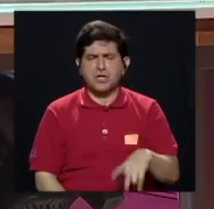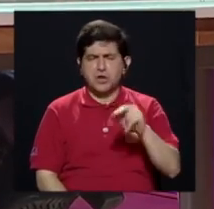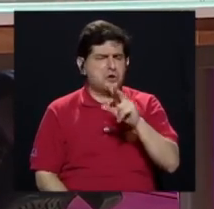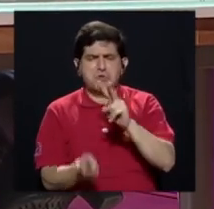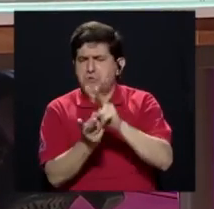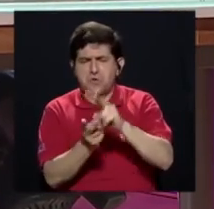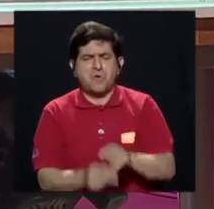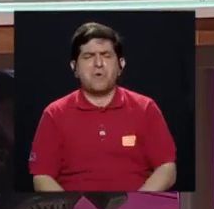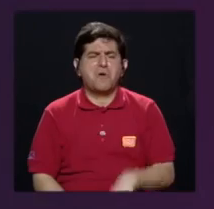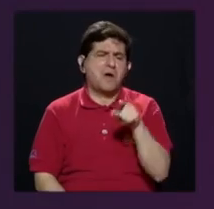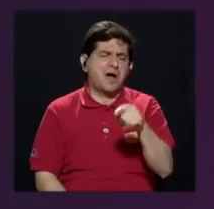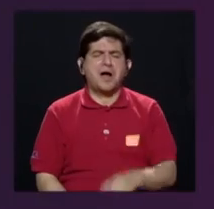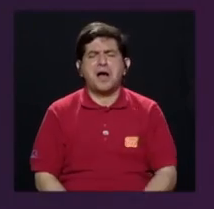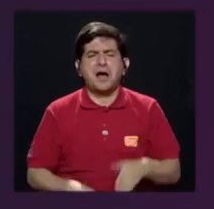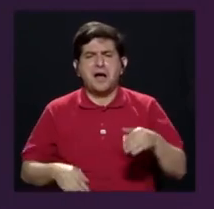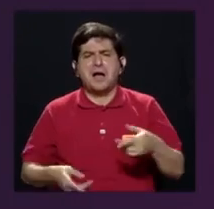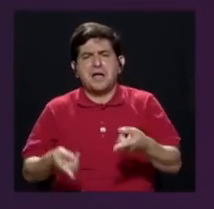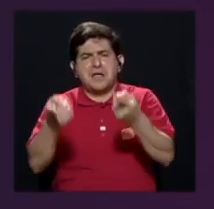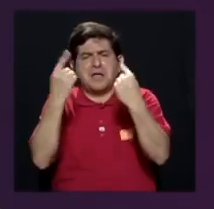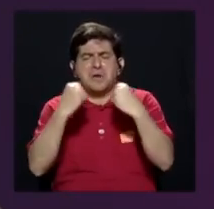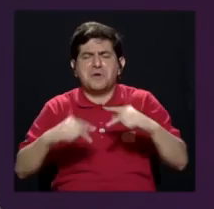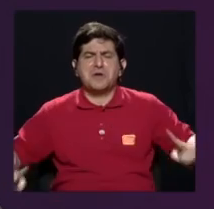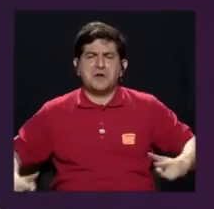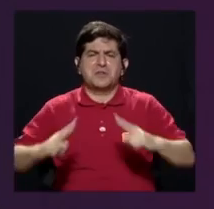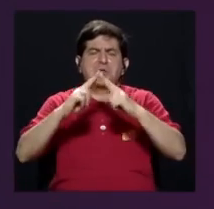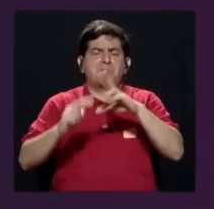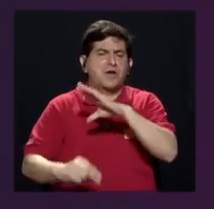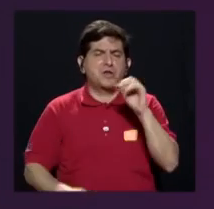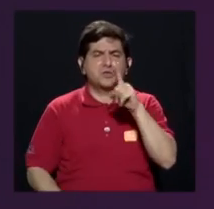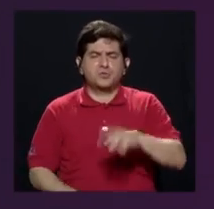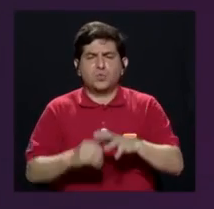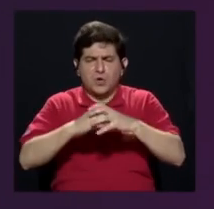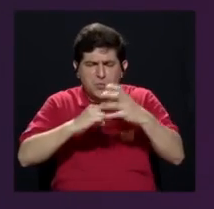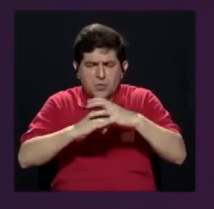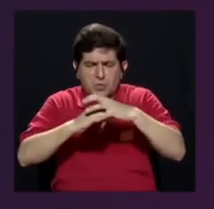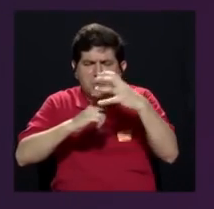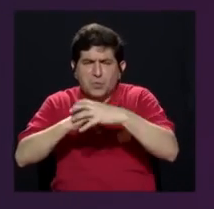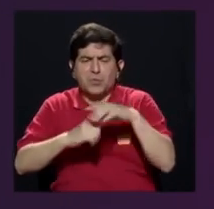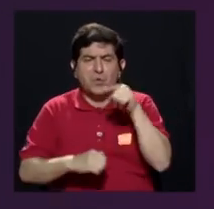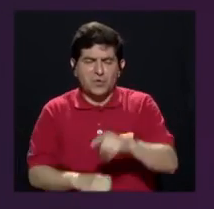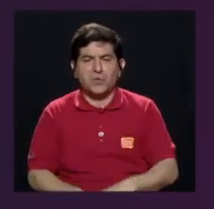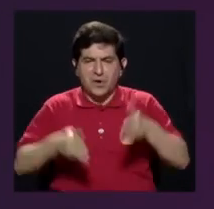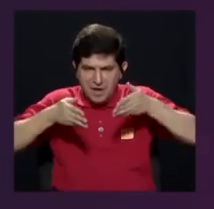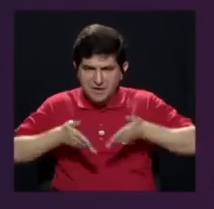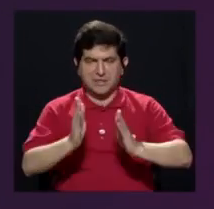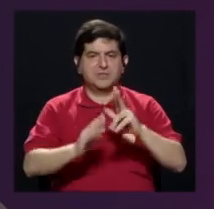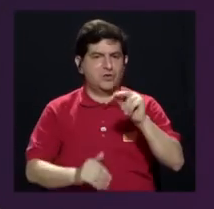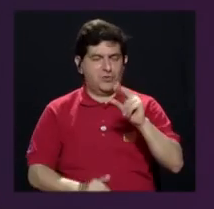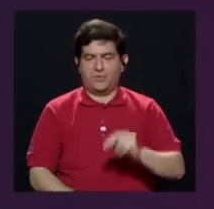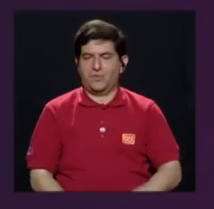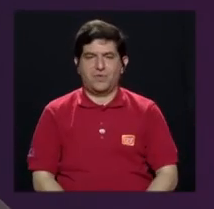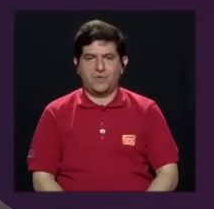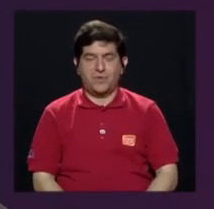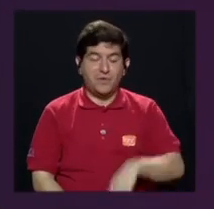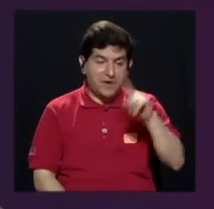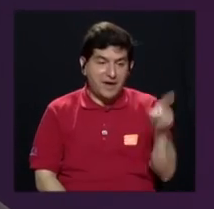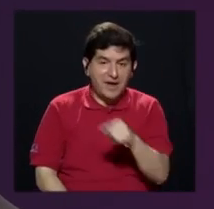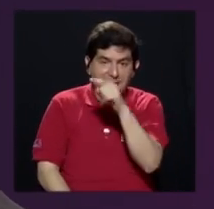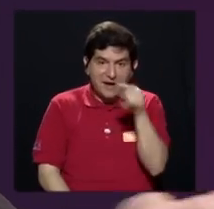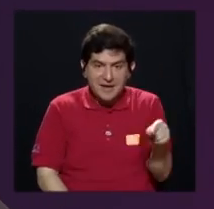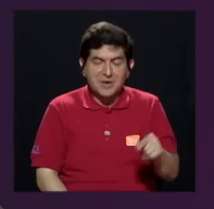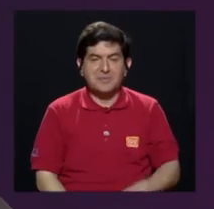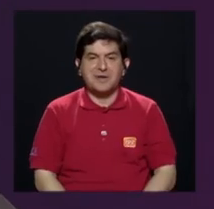parís o que nacían de en los repollos era una forma de quitarle la sexualidad a otro grano a una gran